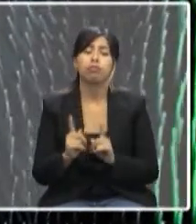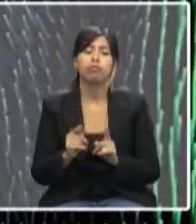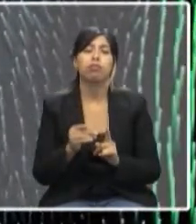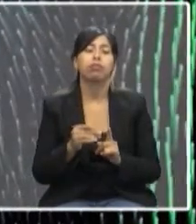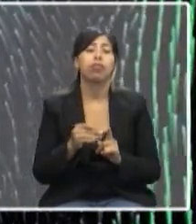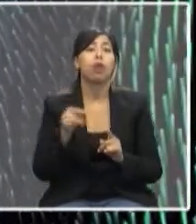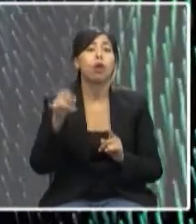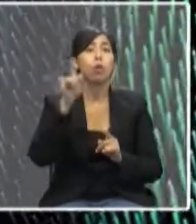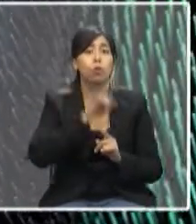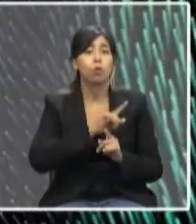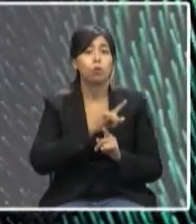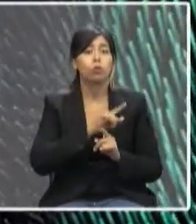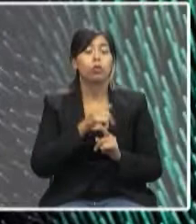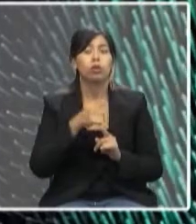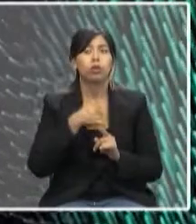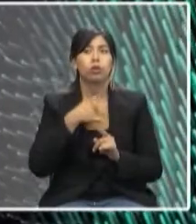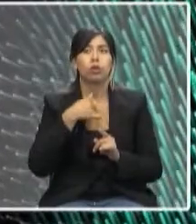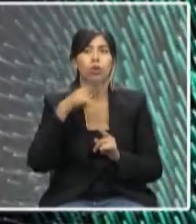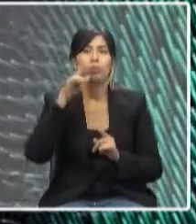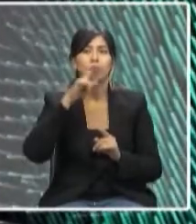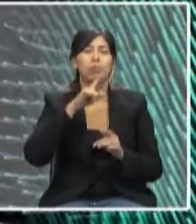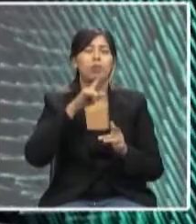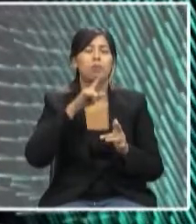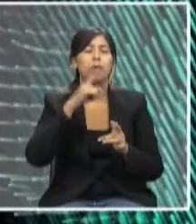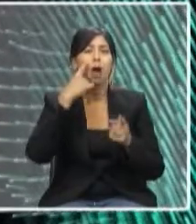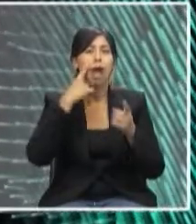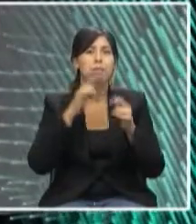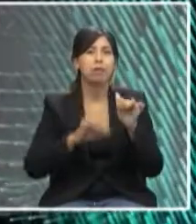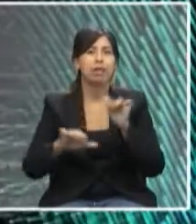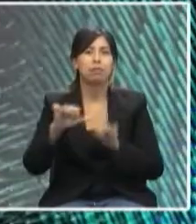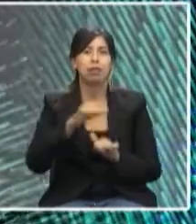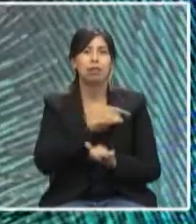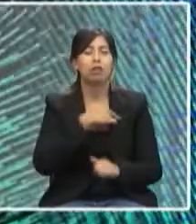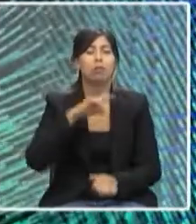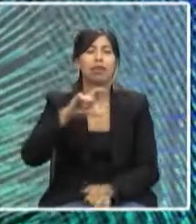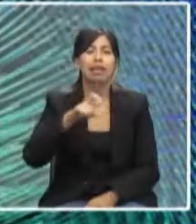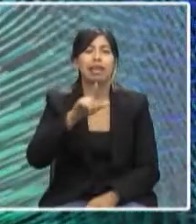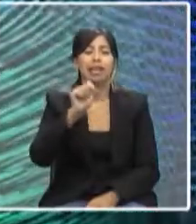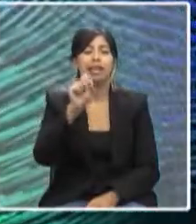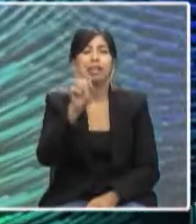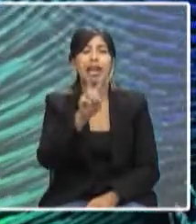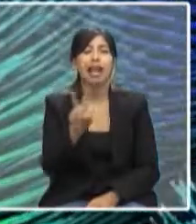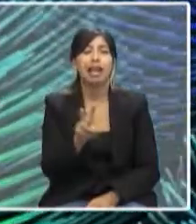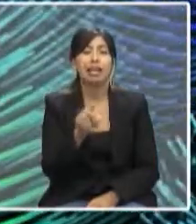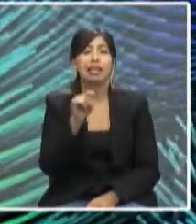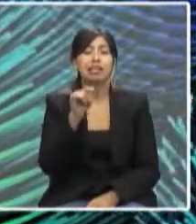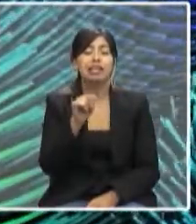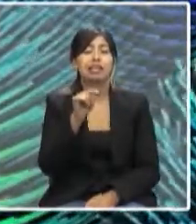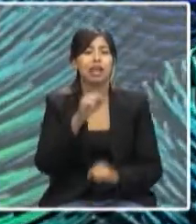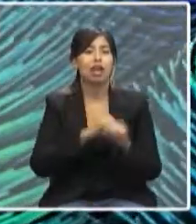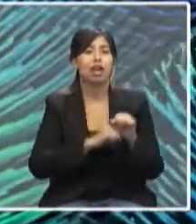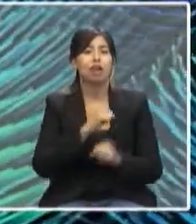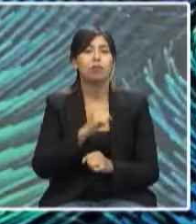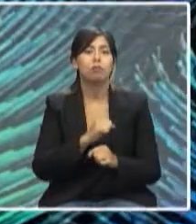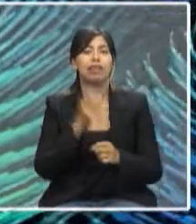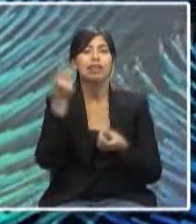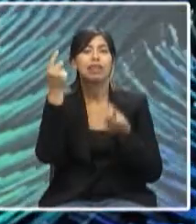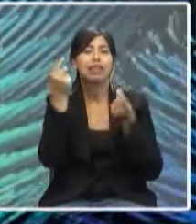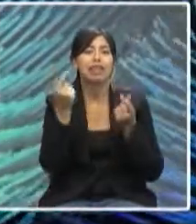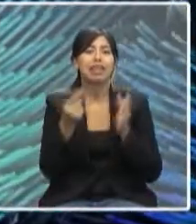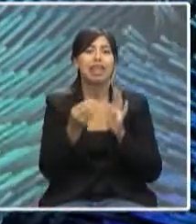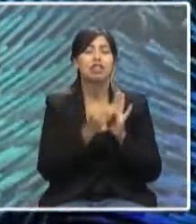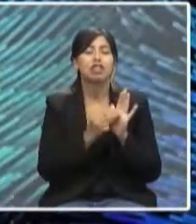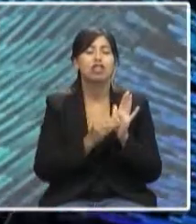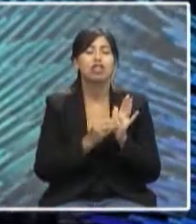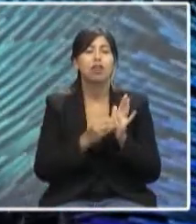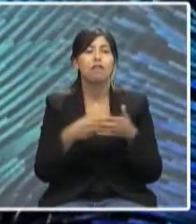con mi segundo experimento que se llama Glass. Es una compañía que crea software para los gobiernos, porque